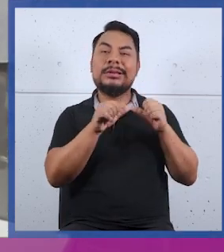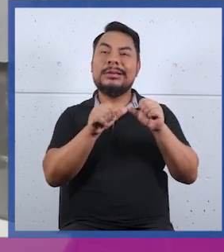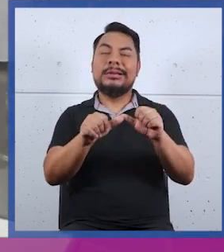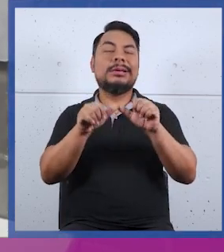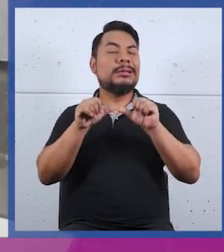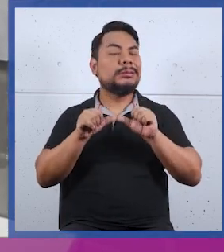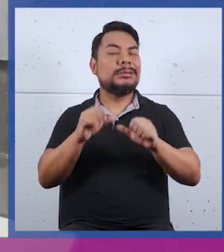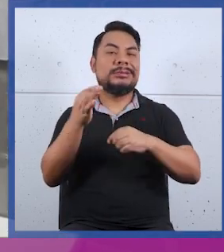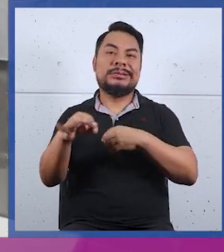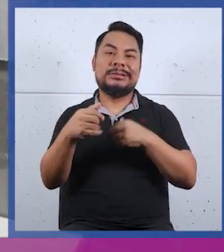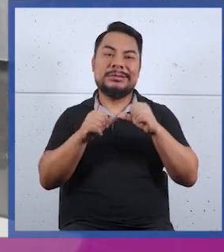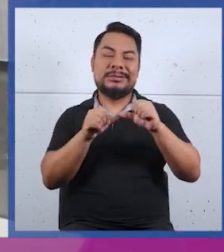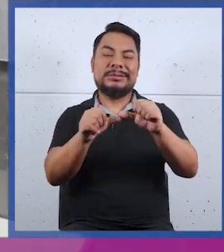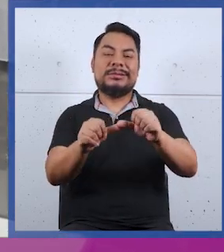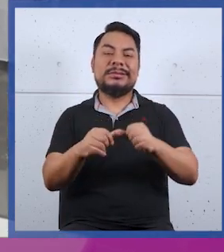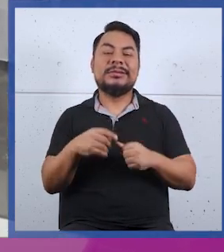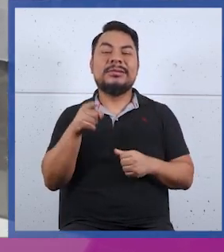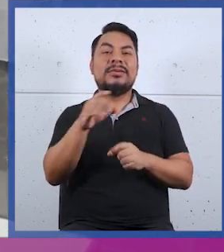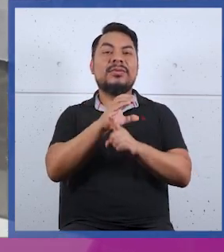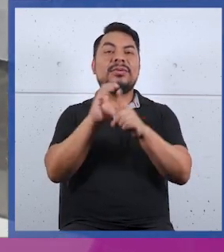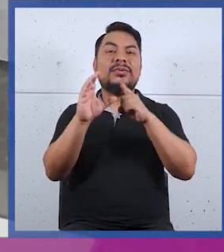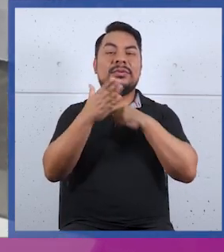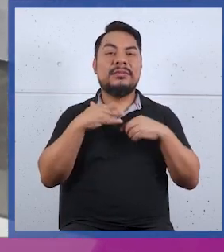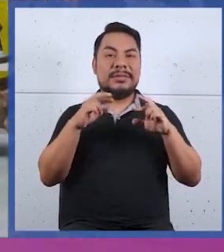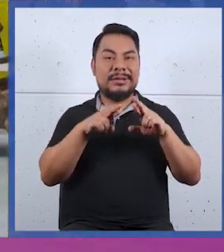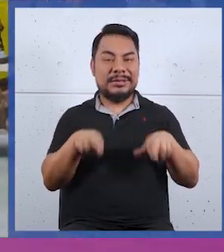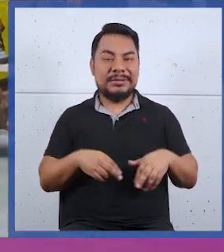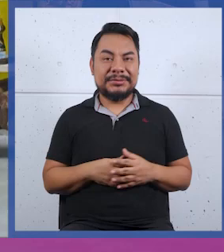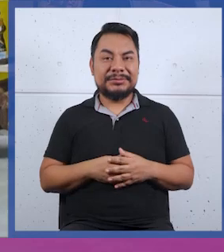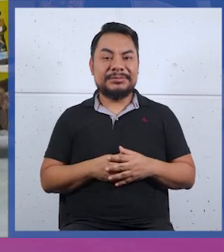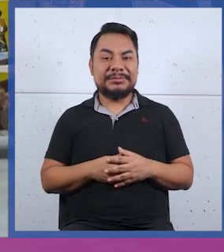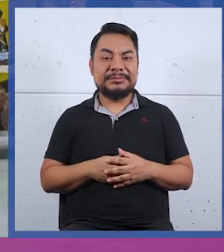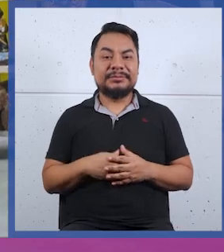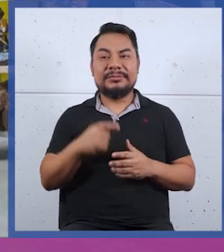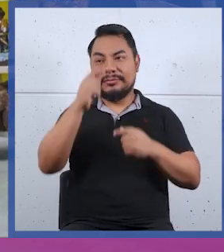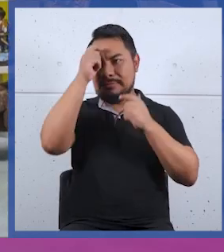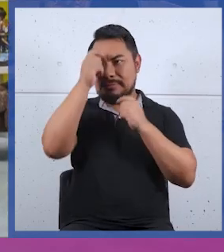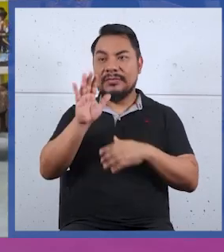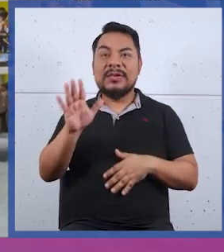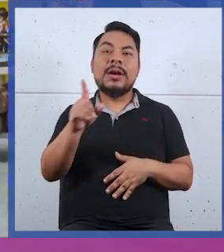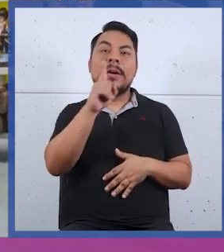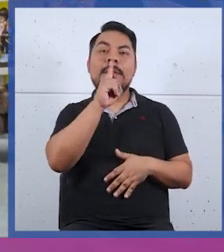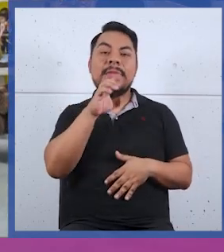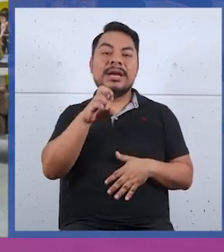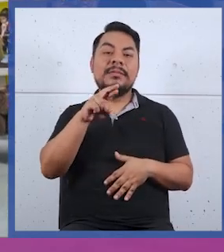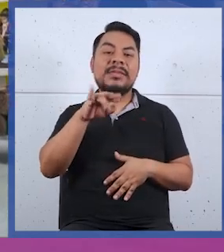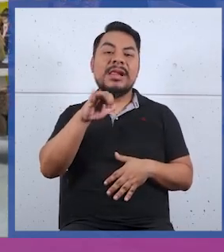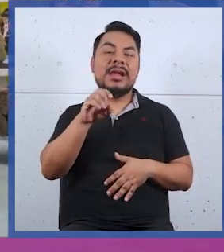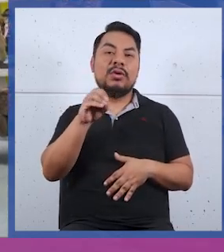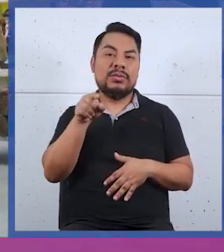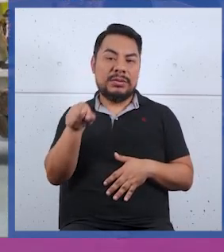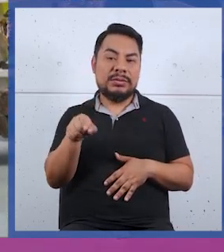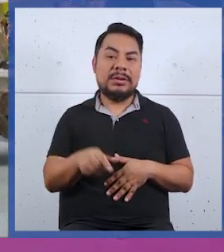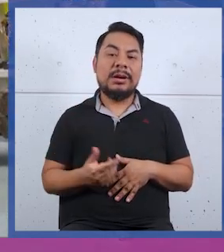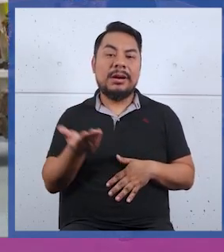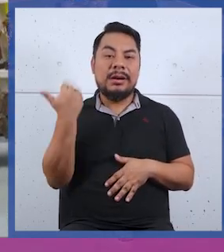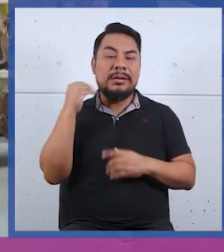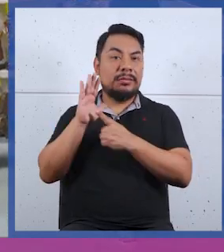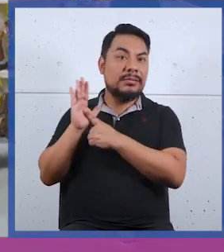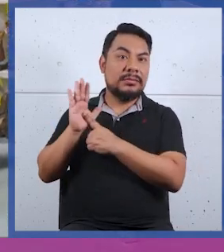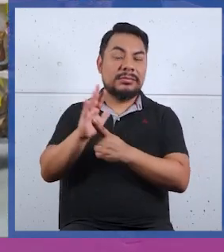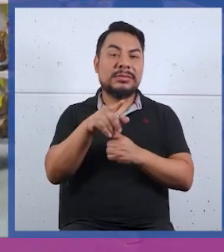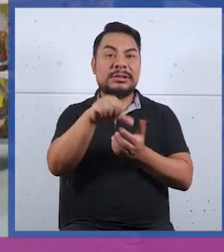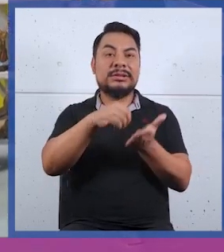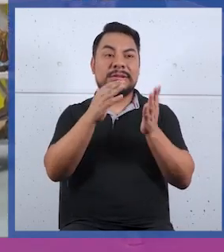siempre, representar la cultura de mi región. Un homenaje a su padre Emiliano Manrique fue lo que presentó